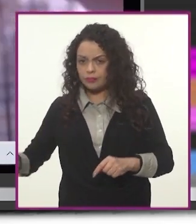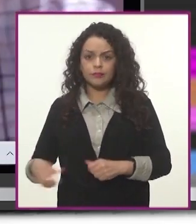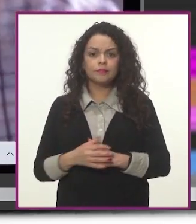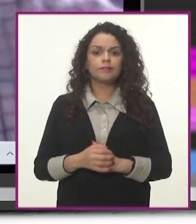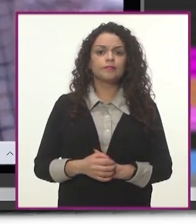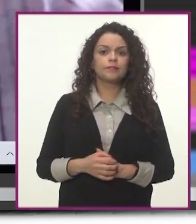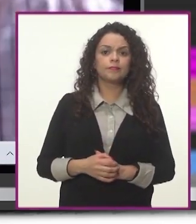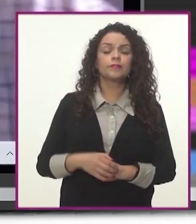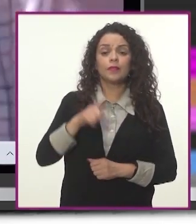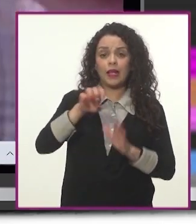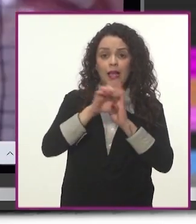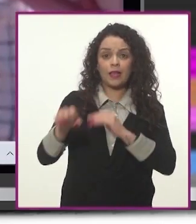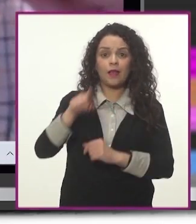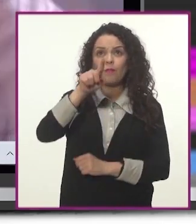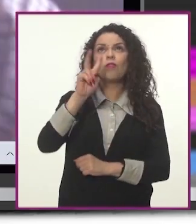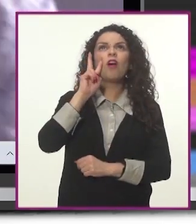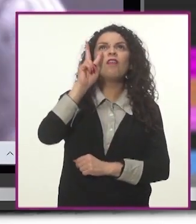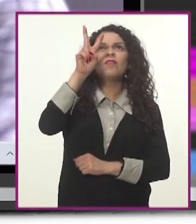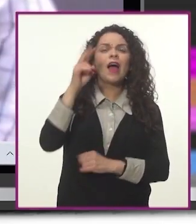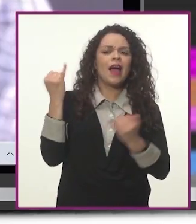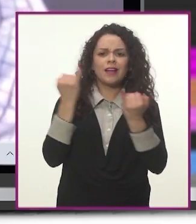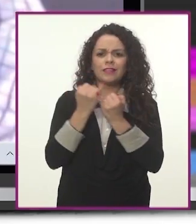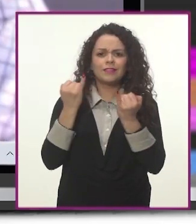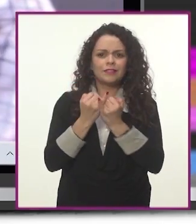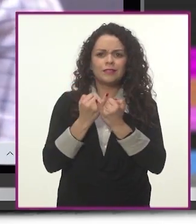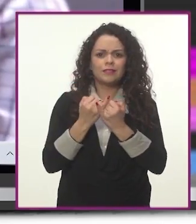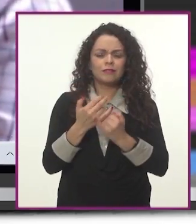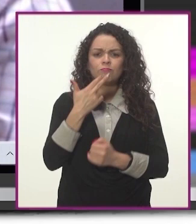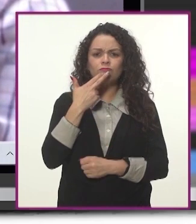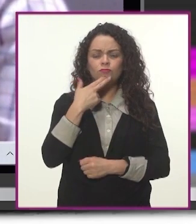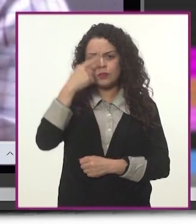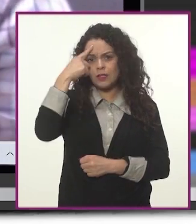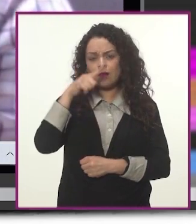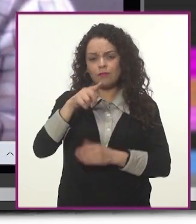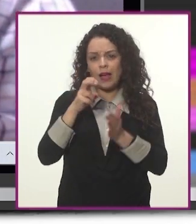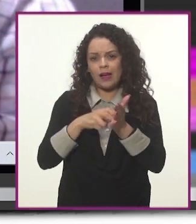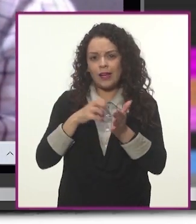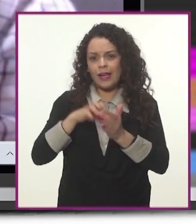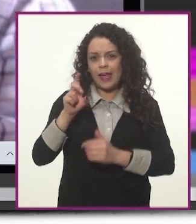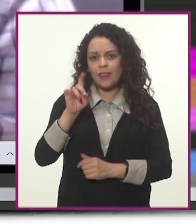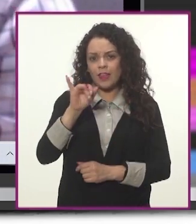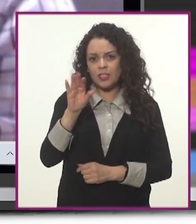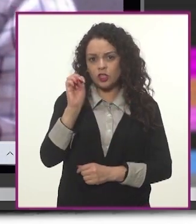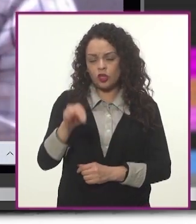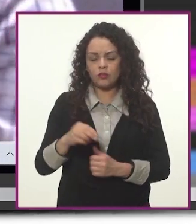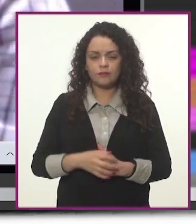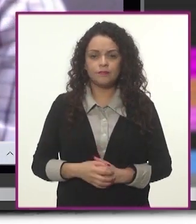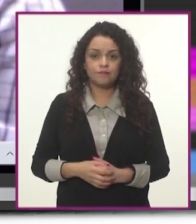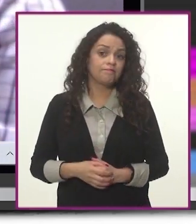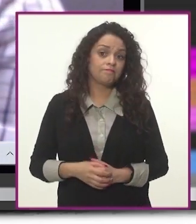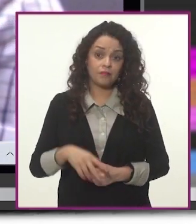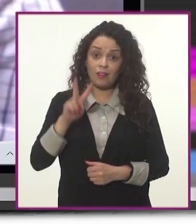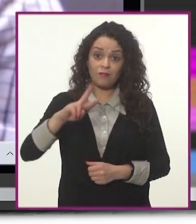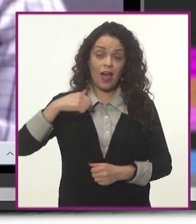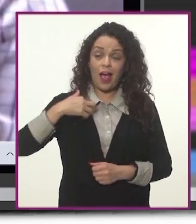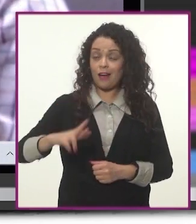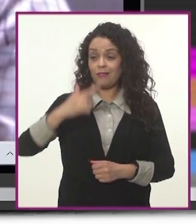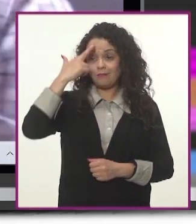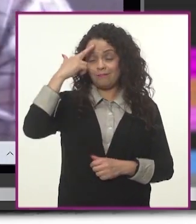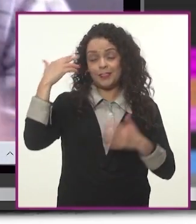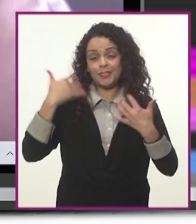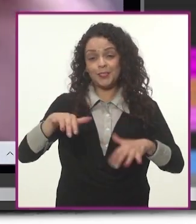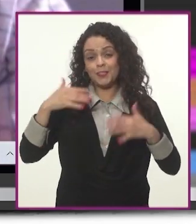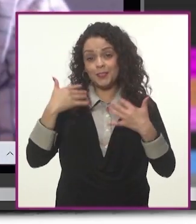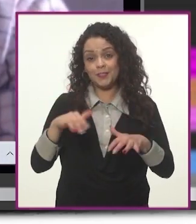cenital, te vas a dar cuenta que es como el timeline de un software de edición. Entonces, los recuerdos son muy buenos porque es